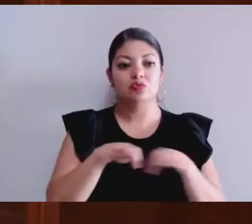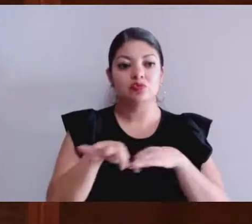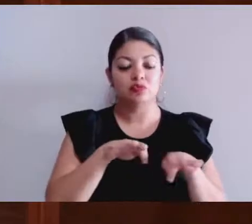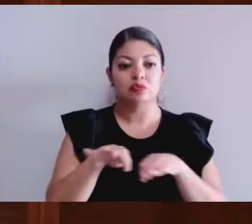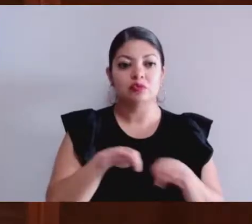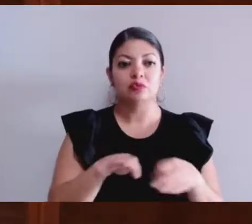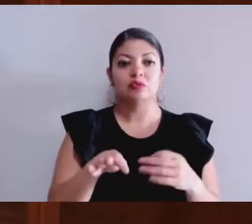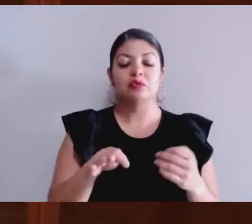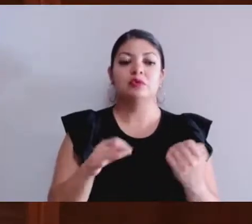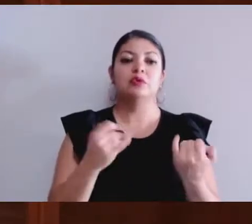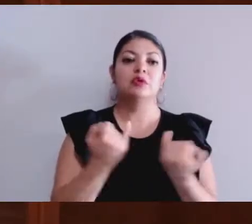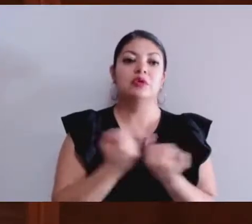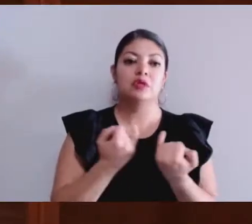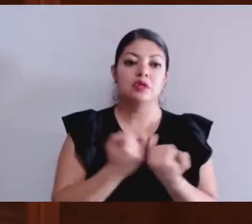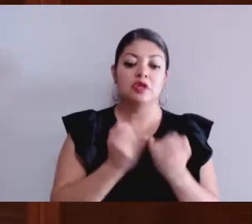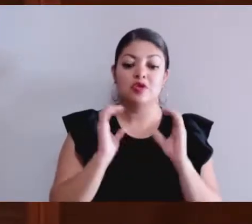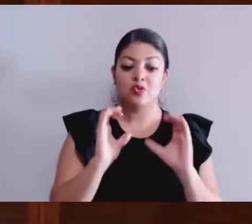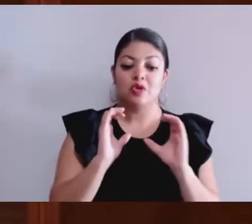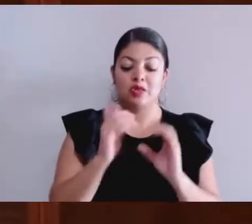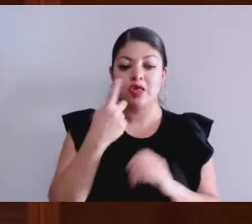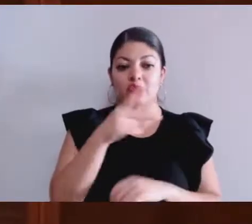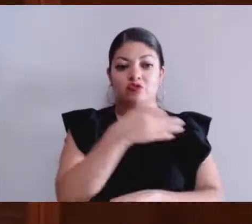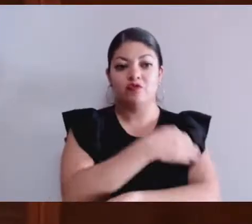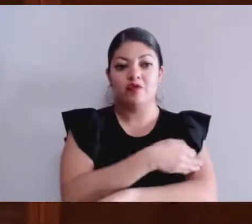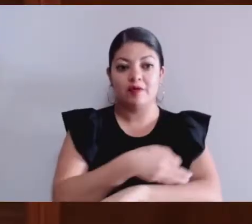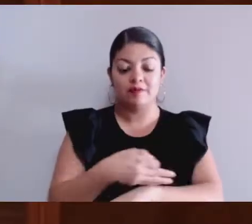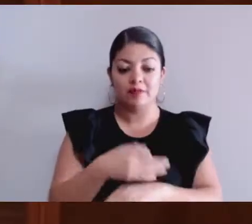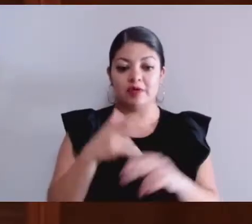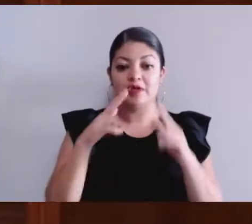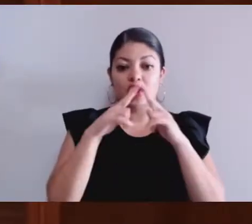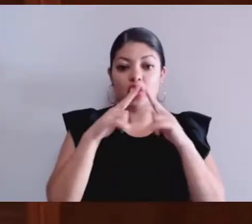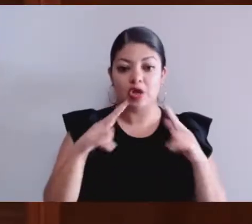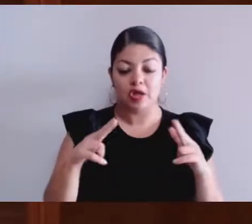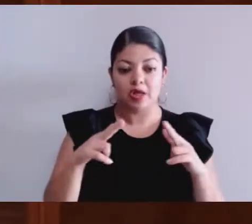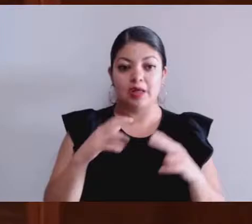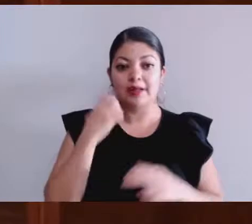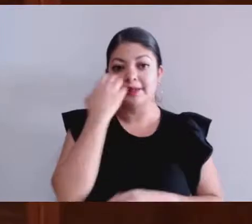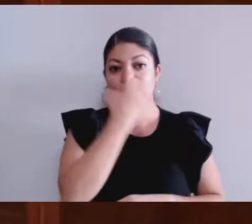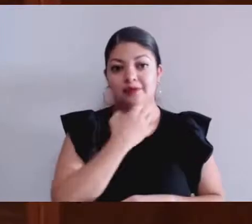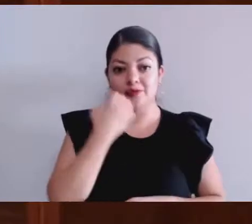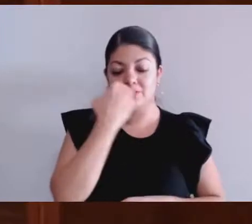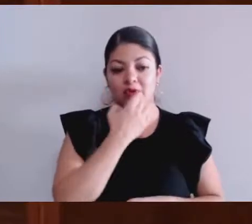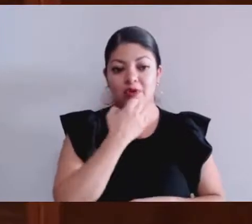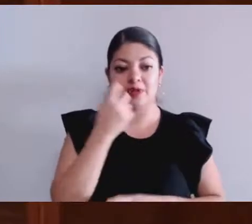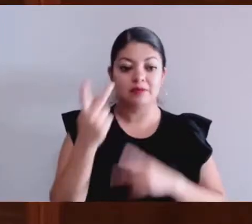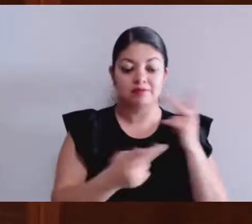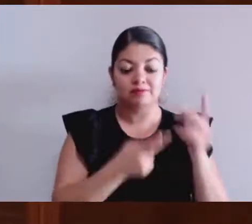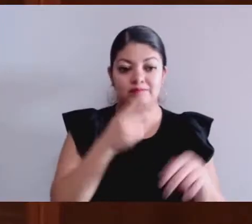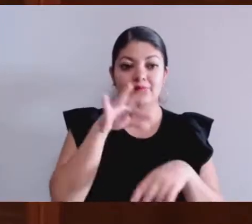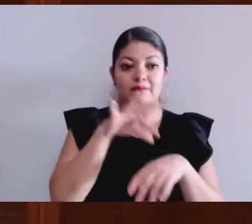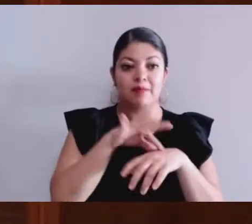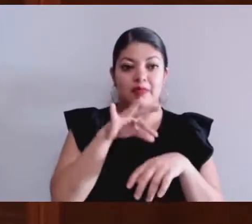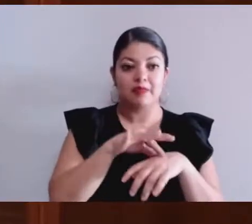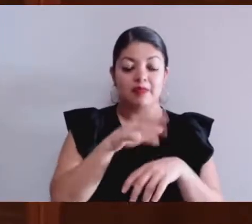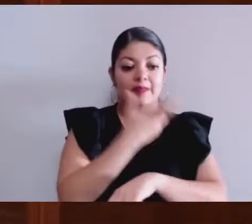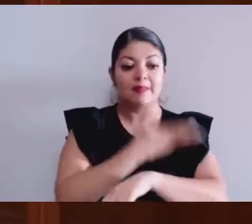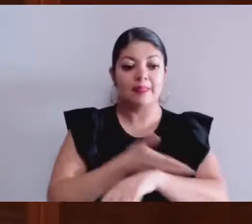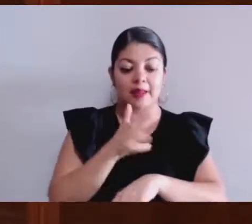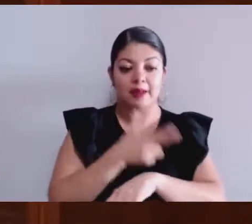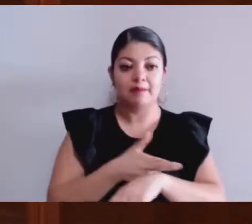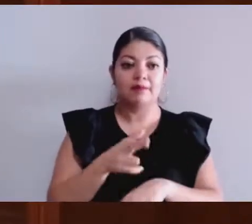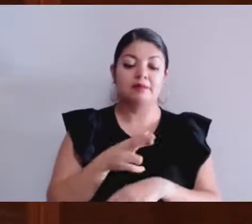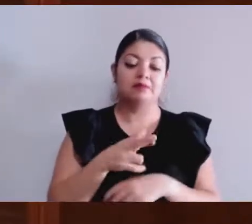en su trabajo, en el cuidado de sus familiares, en su hogar, en la escuela, en la consulta médica, en los trámites